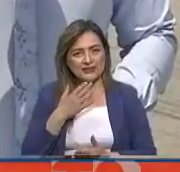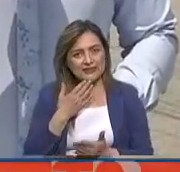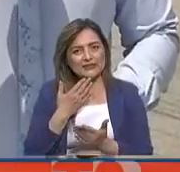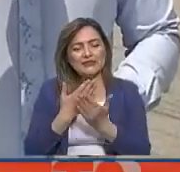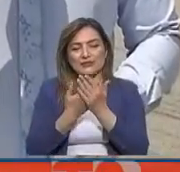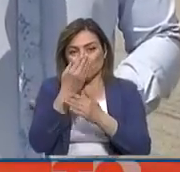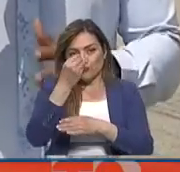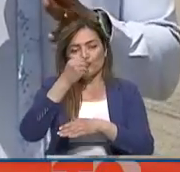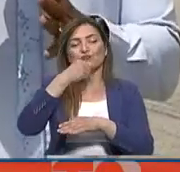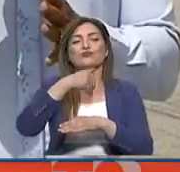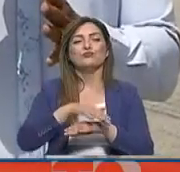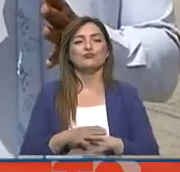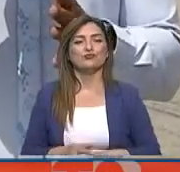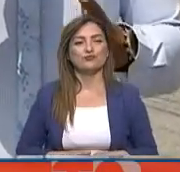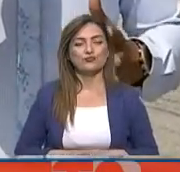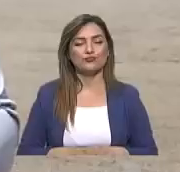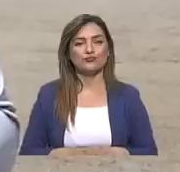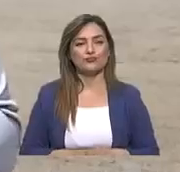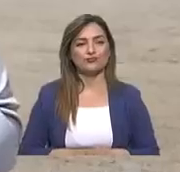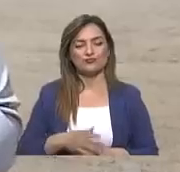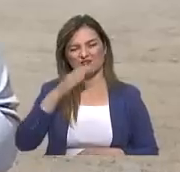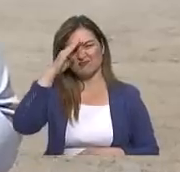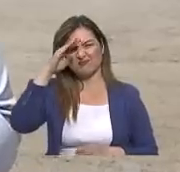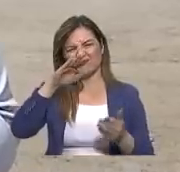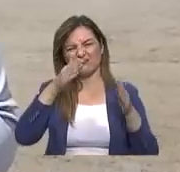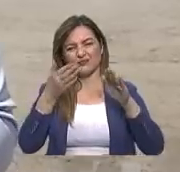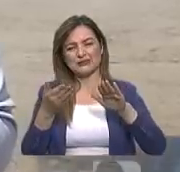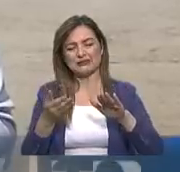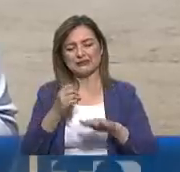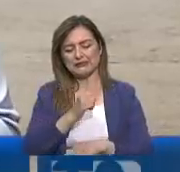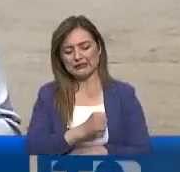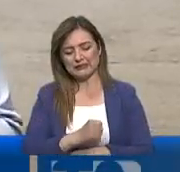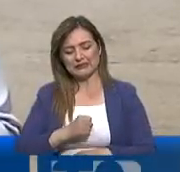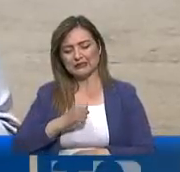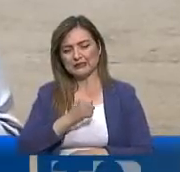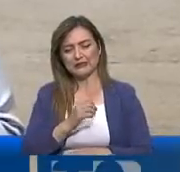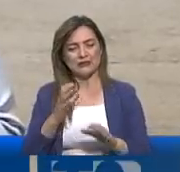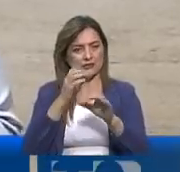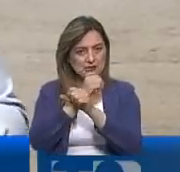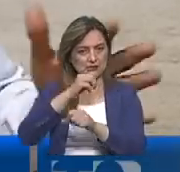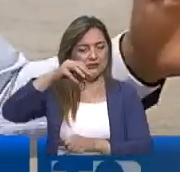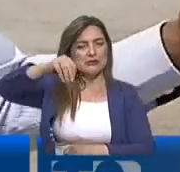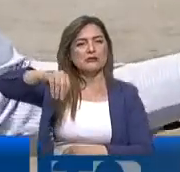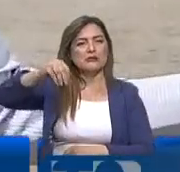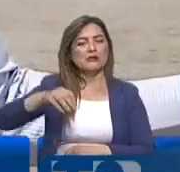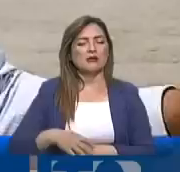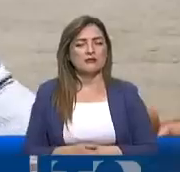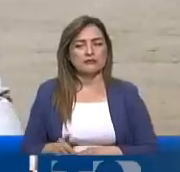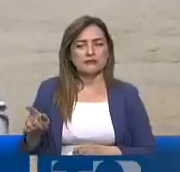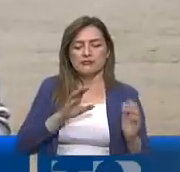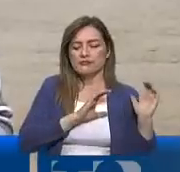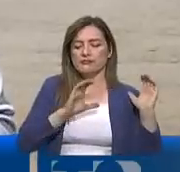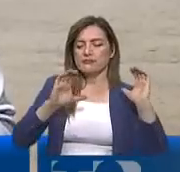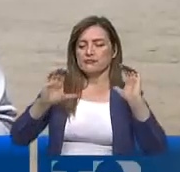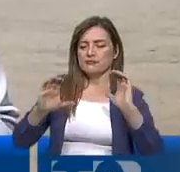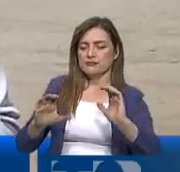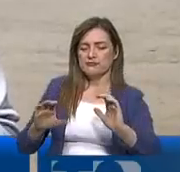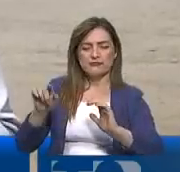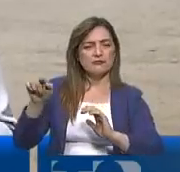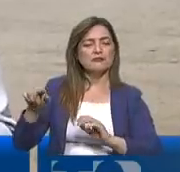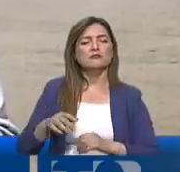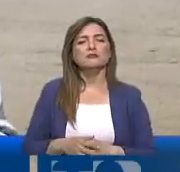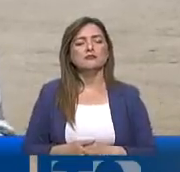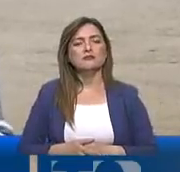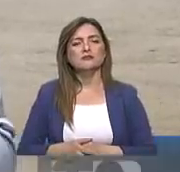Gracias, buenas tardes. Los restos del oficial que lamentablemente fue asesinado la noche este martes están siendo velados aquí en el